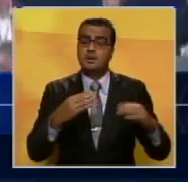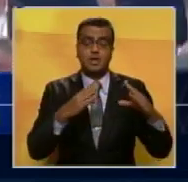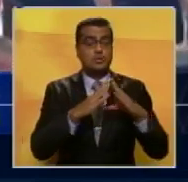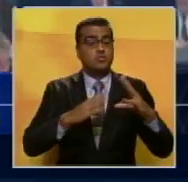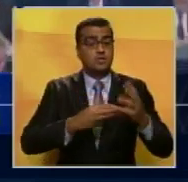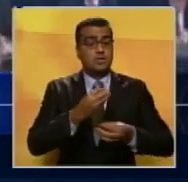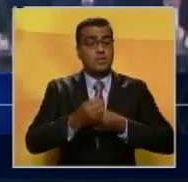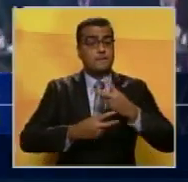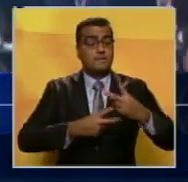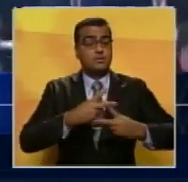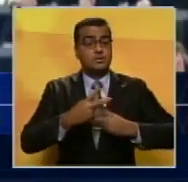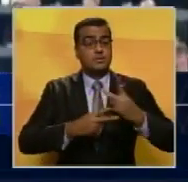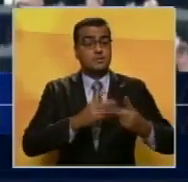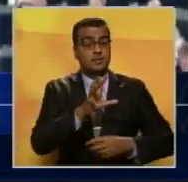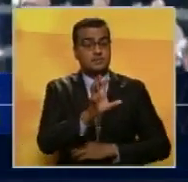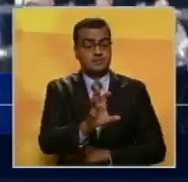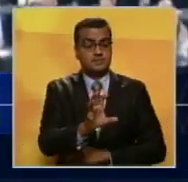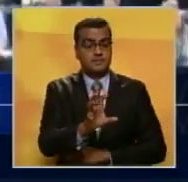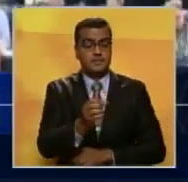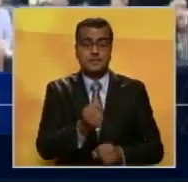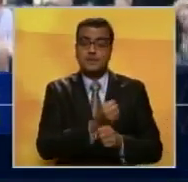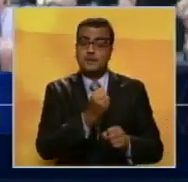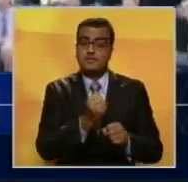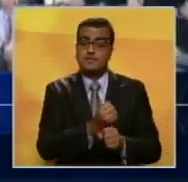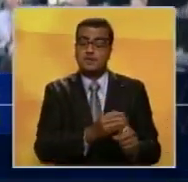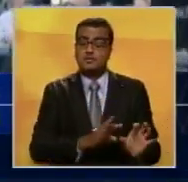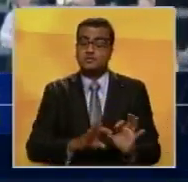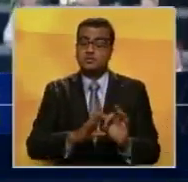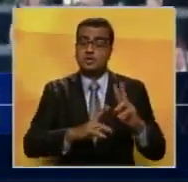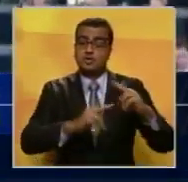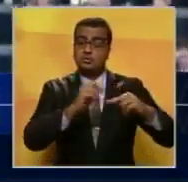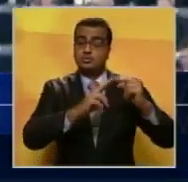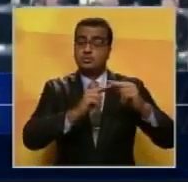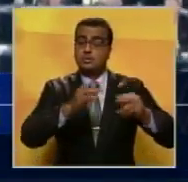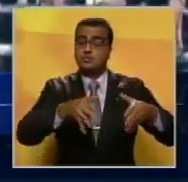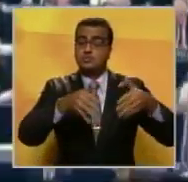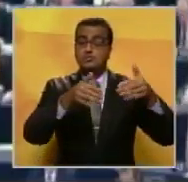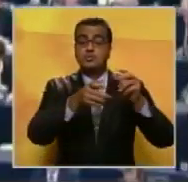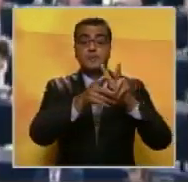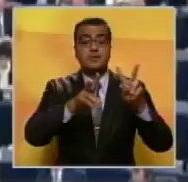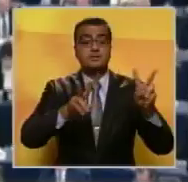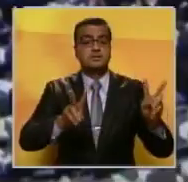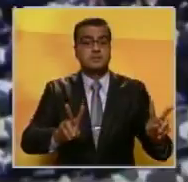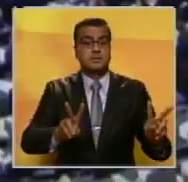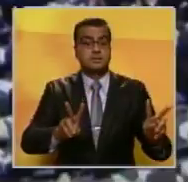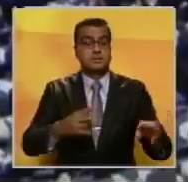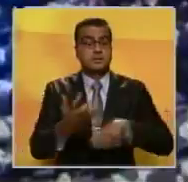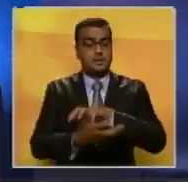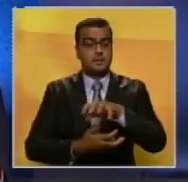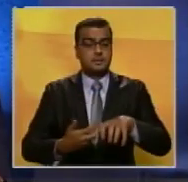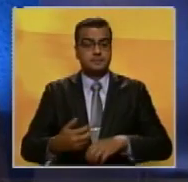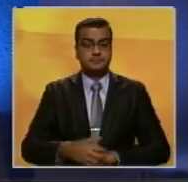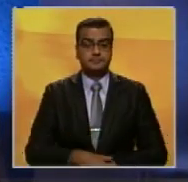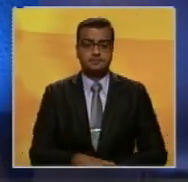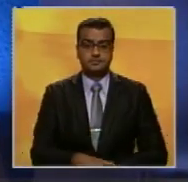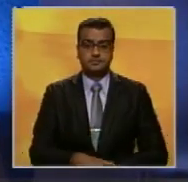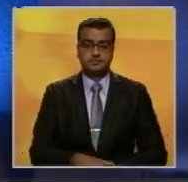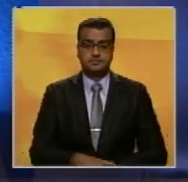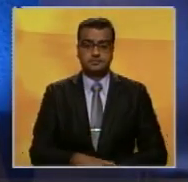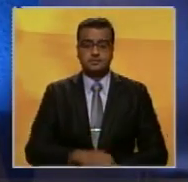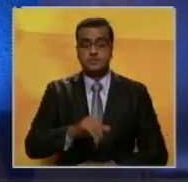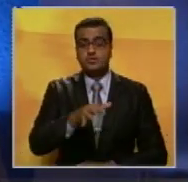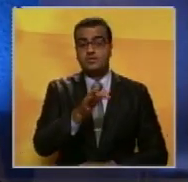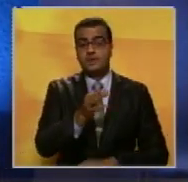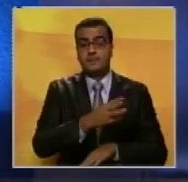los actores políticos en el país que trabajen de manera constructiva en una solución pacífica a la crisis. Jesús